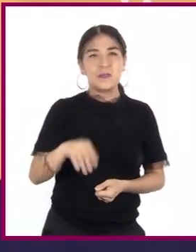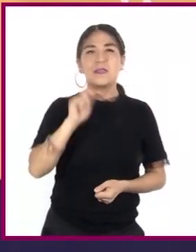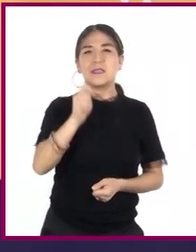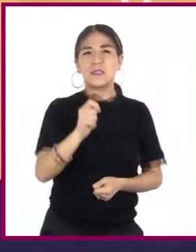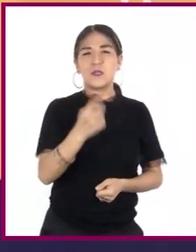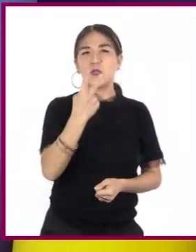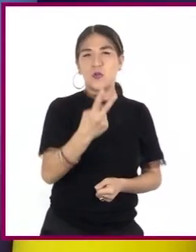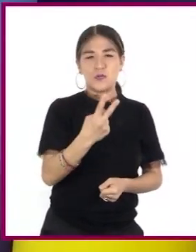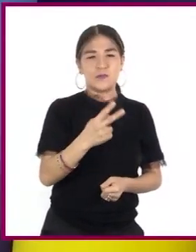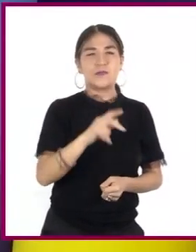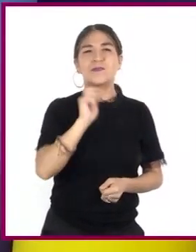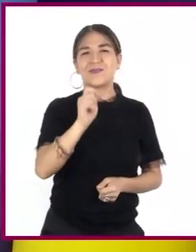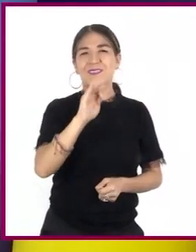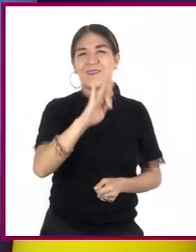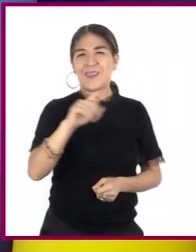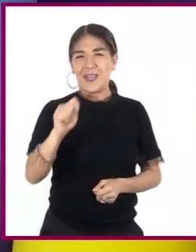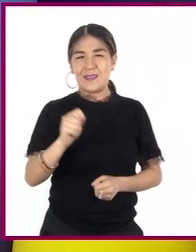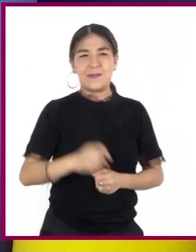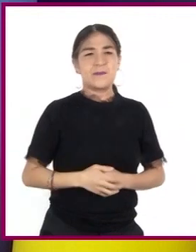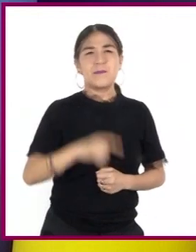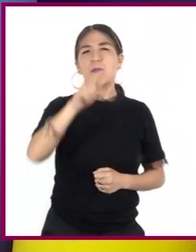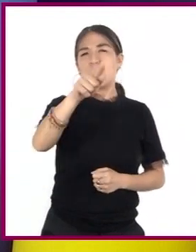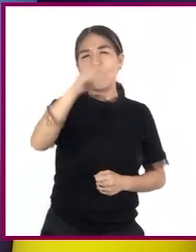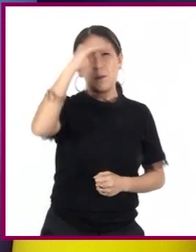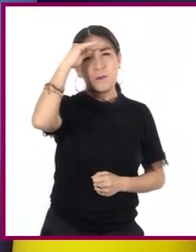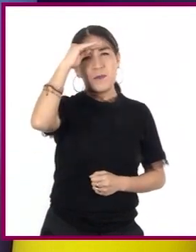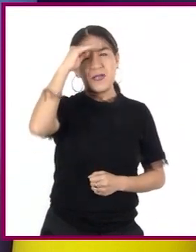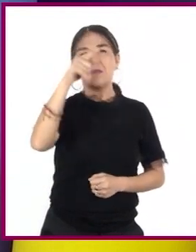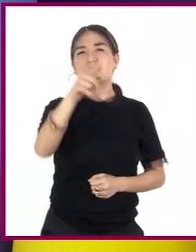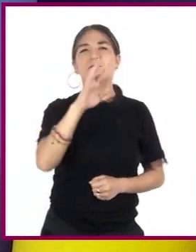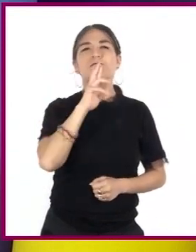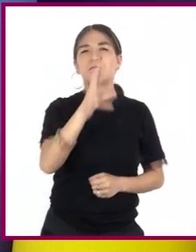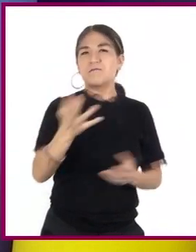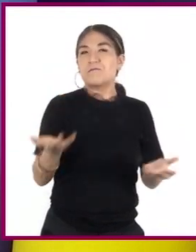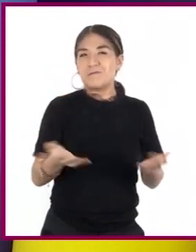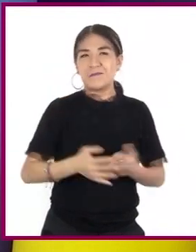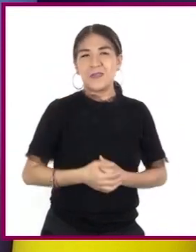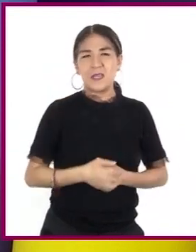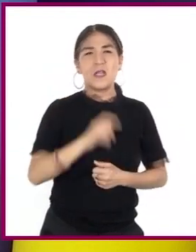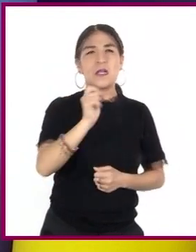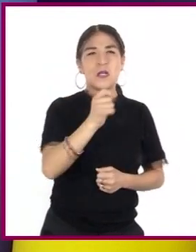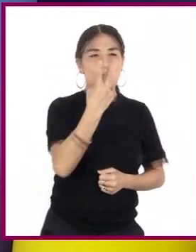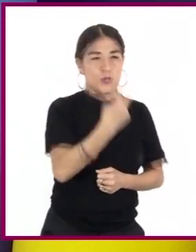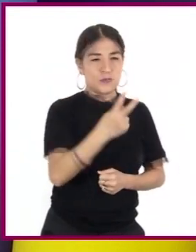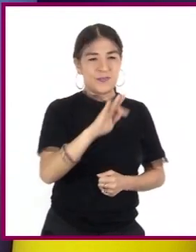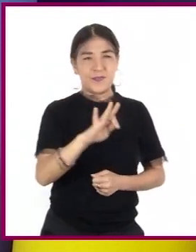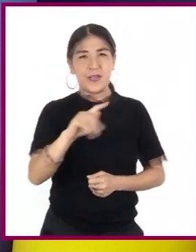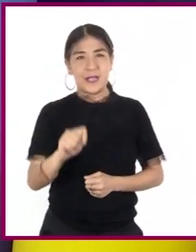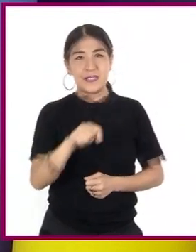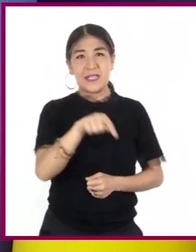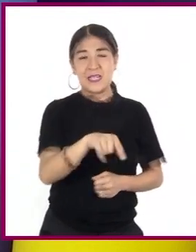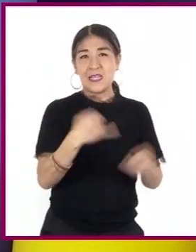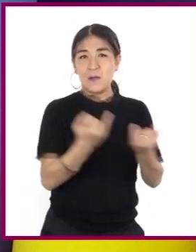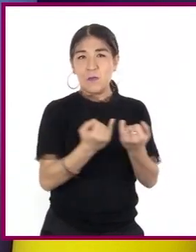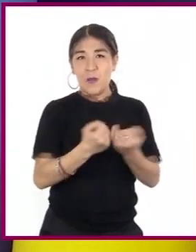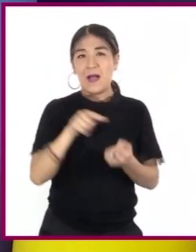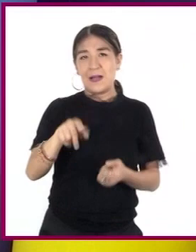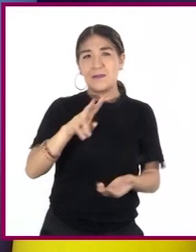2 pies? Piensen un momento y contesten. ¿2 pies serán equivalentes a 1